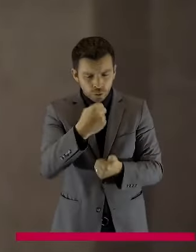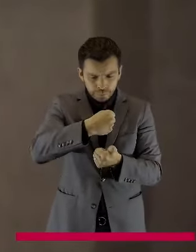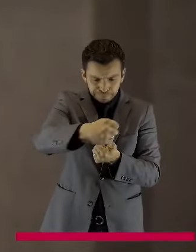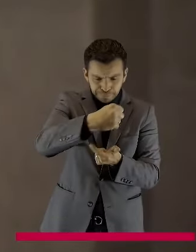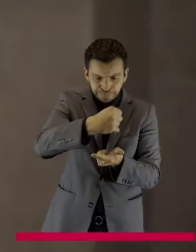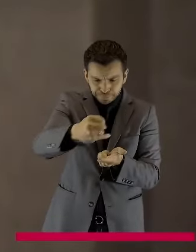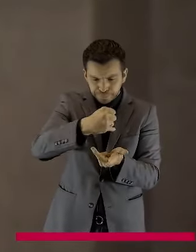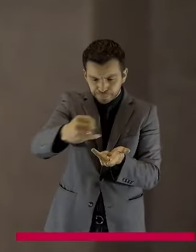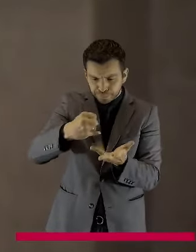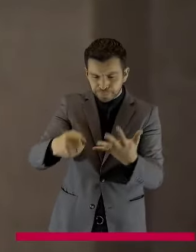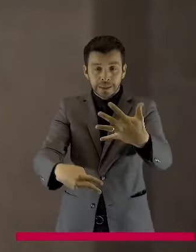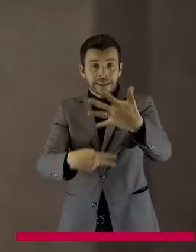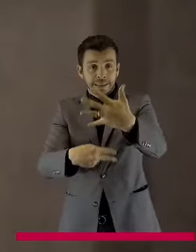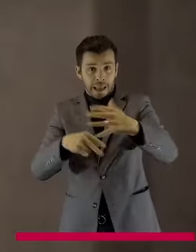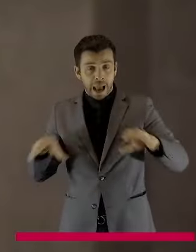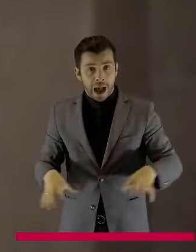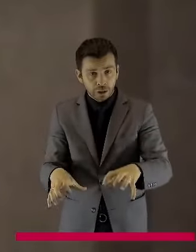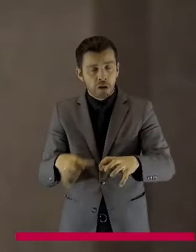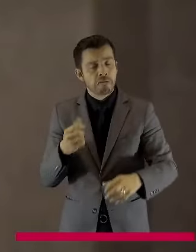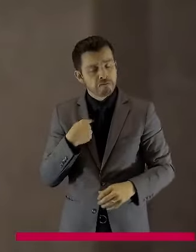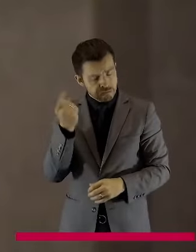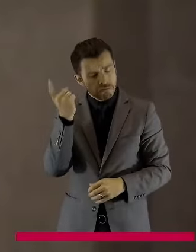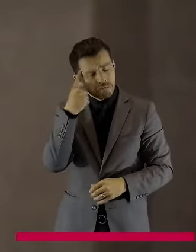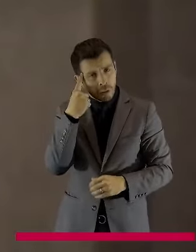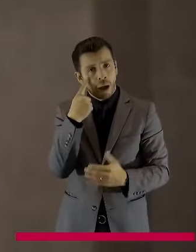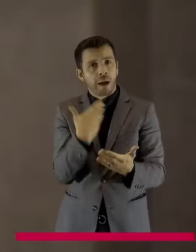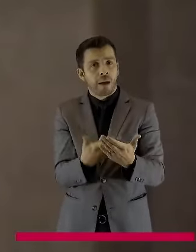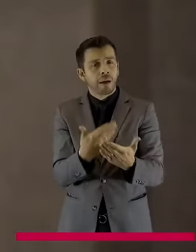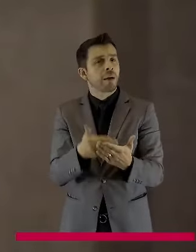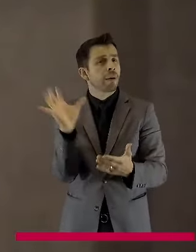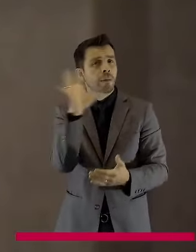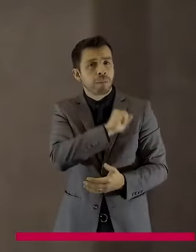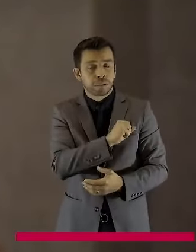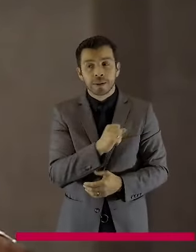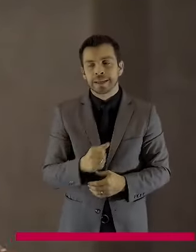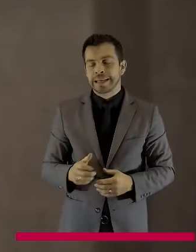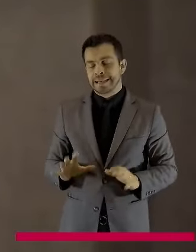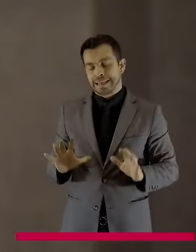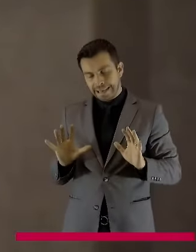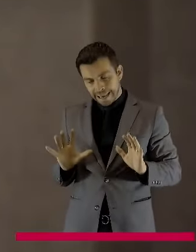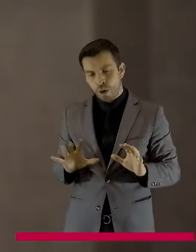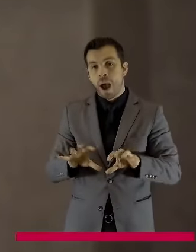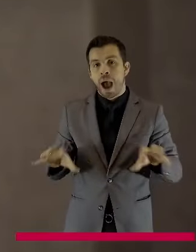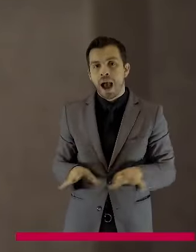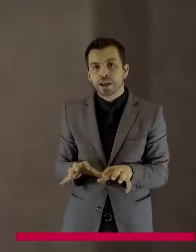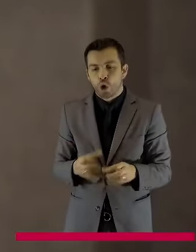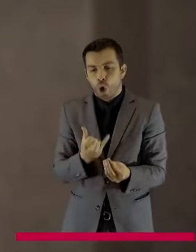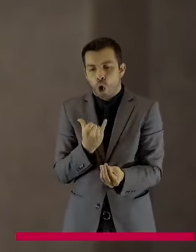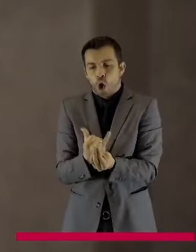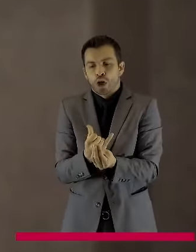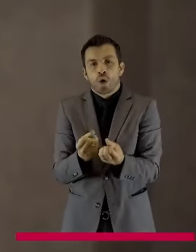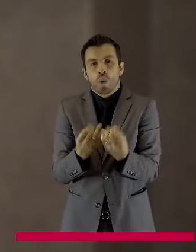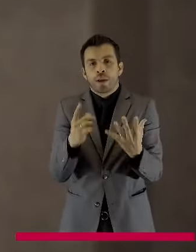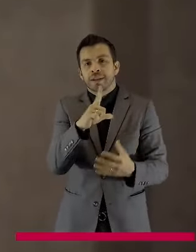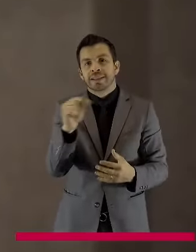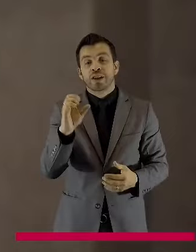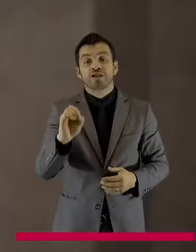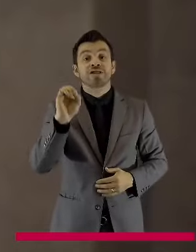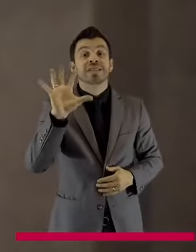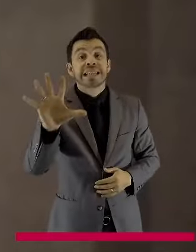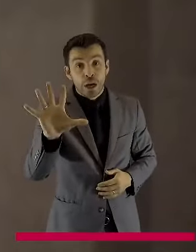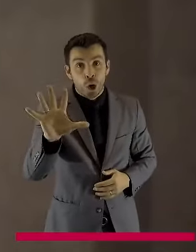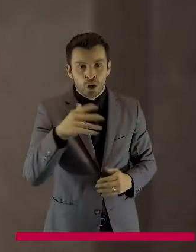de acción, yo creo que se evidencia. Claro, hay acciones muy concretas, 105, no las voy a